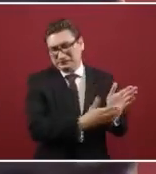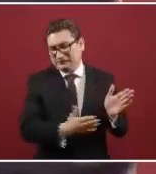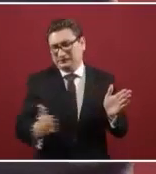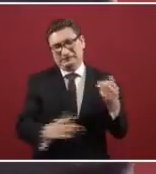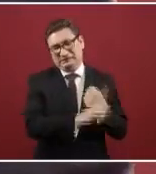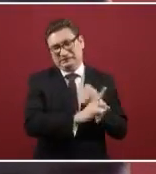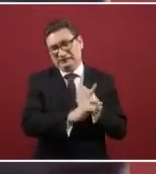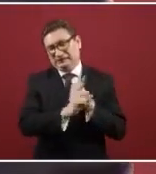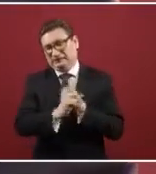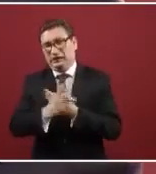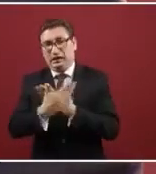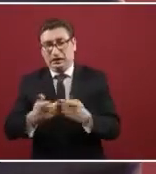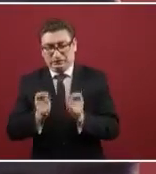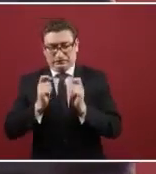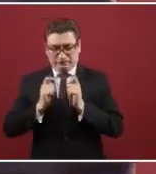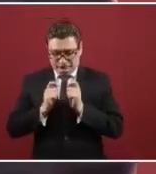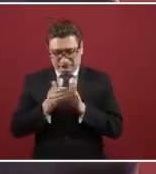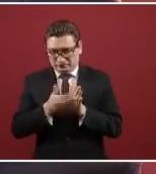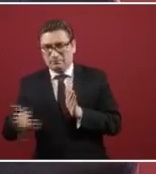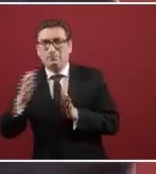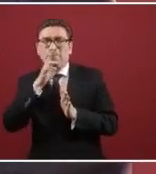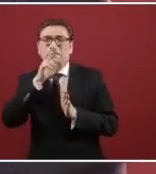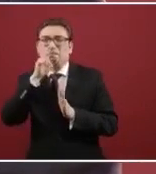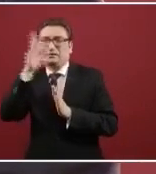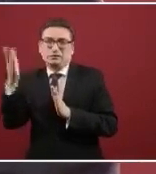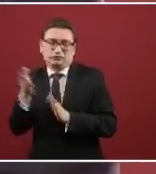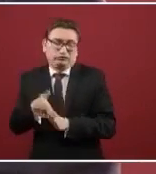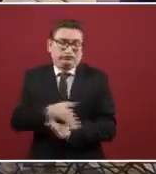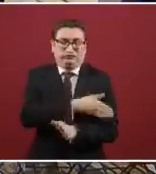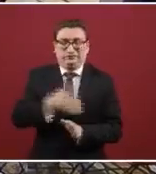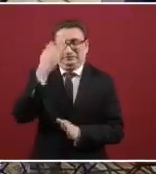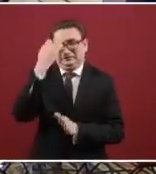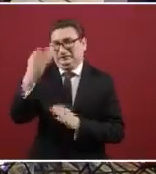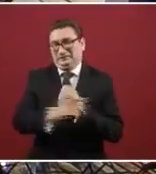para mejorar la situación, pero